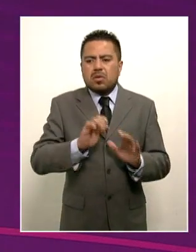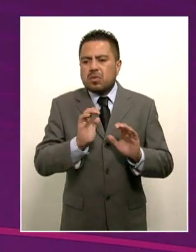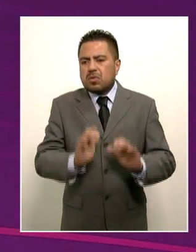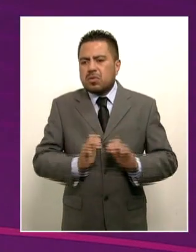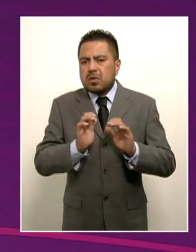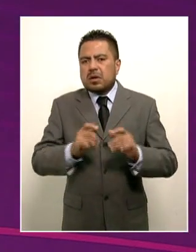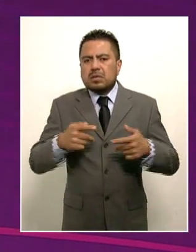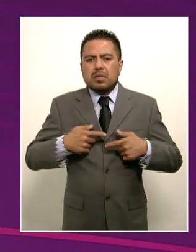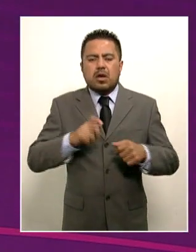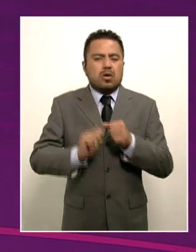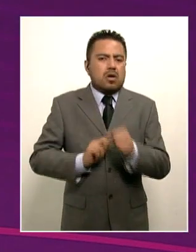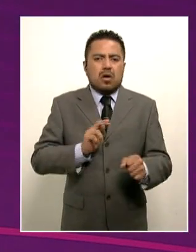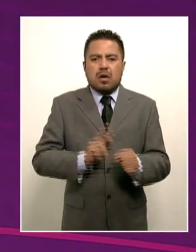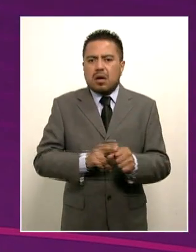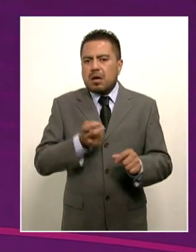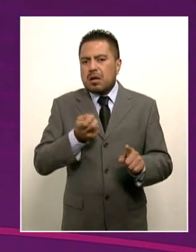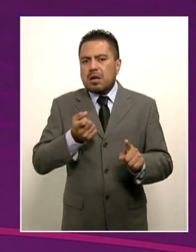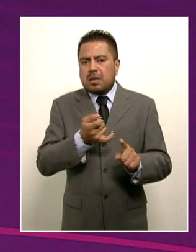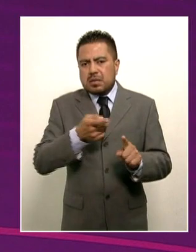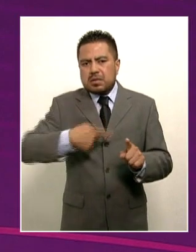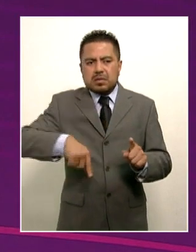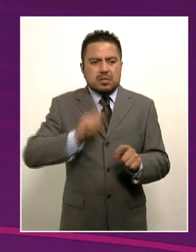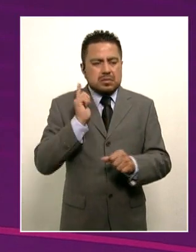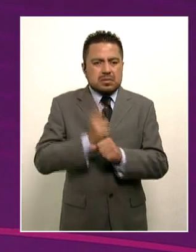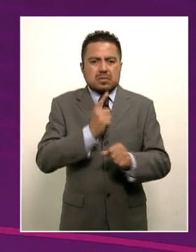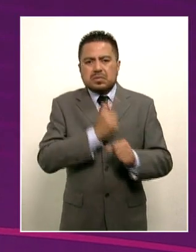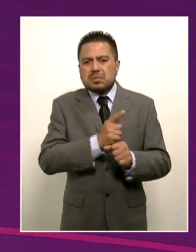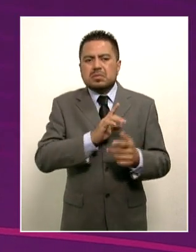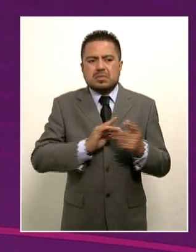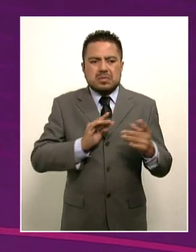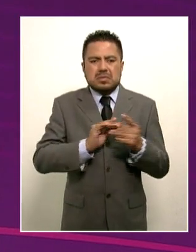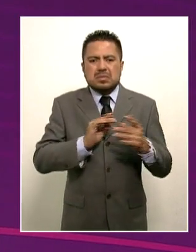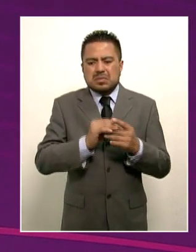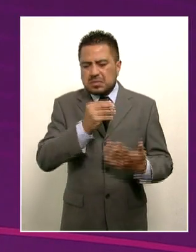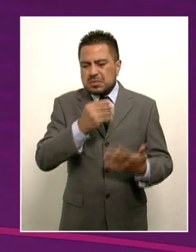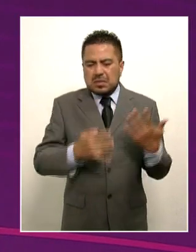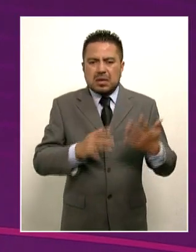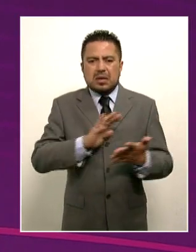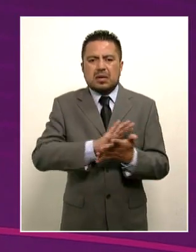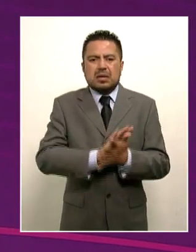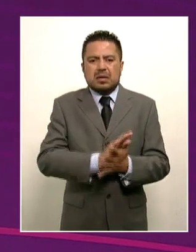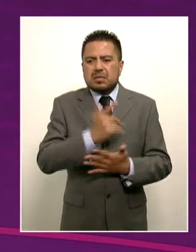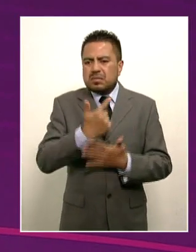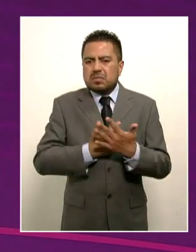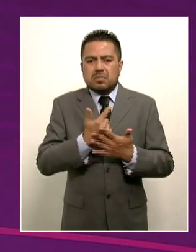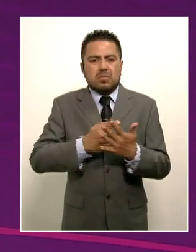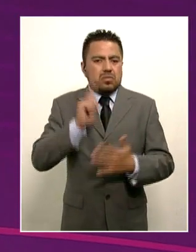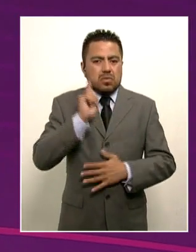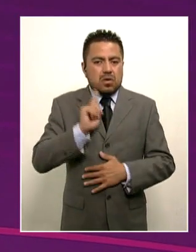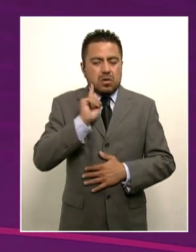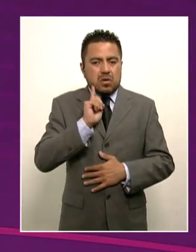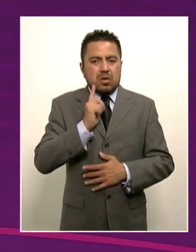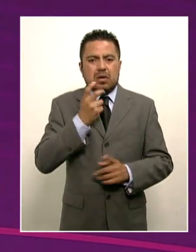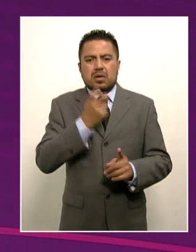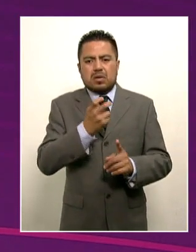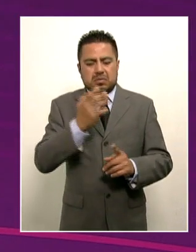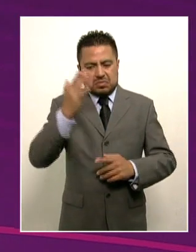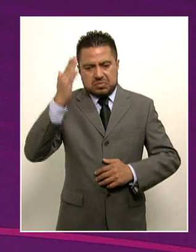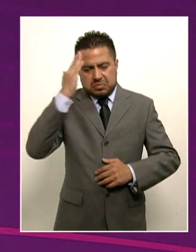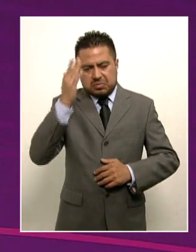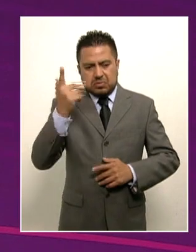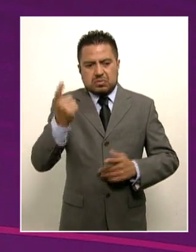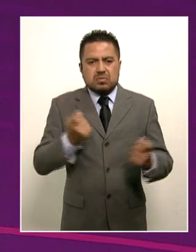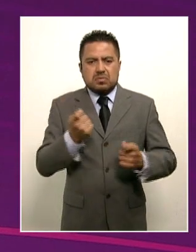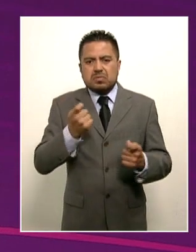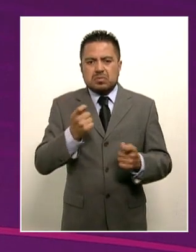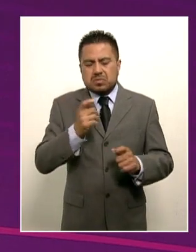cuidadores, que normalmente parte que también ahí se ve en la encuesta nacional de discriminación es la mujer, la que toma el rol.